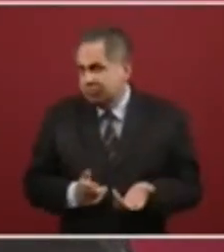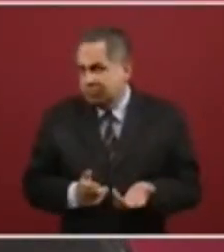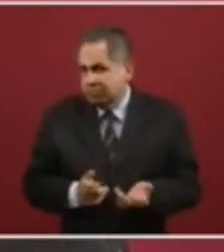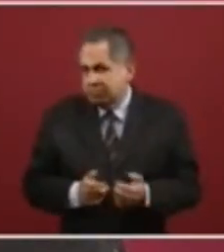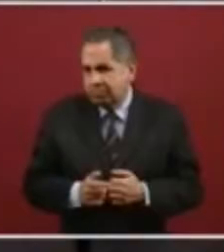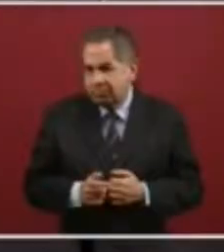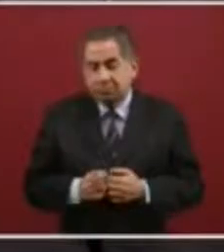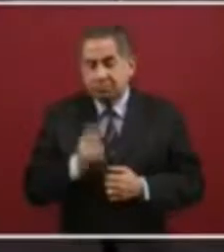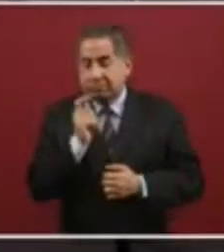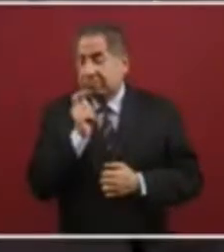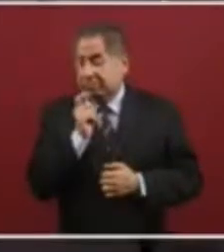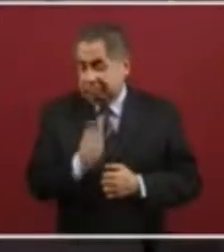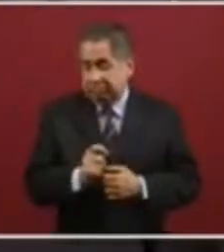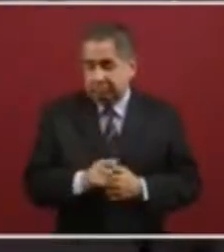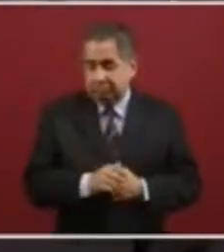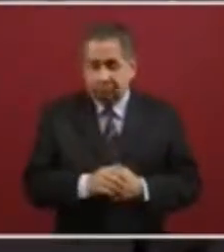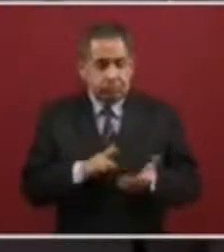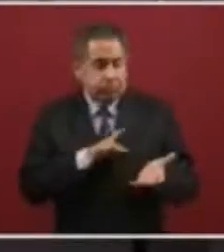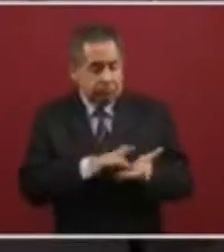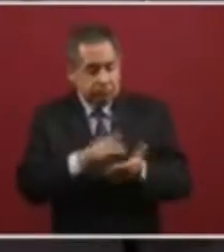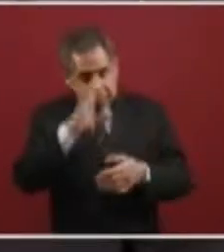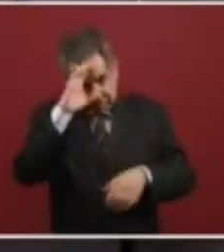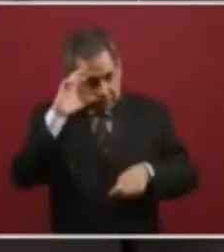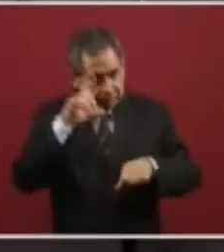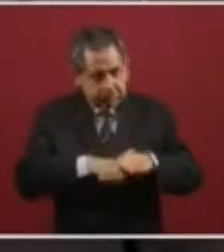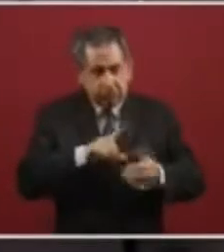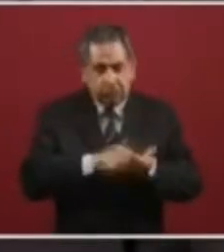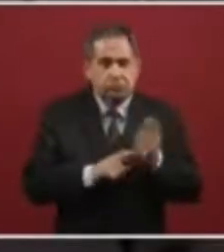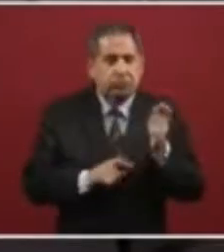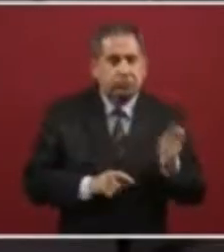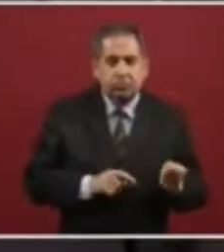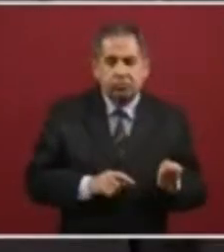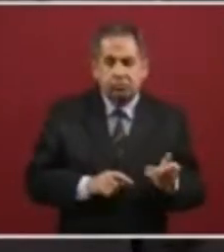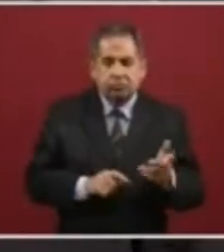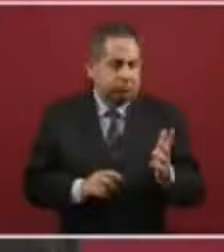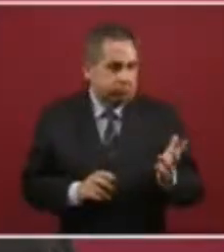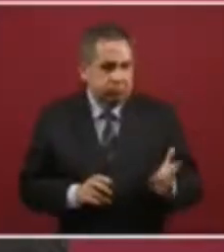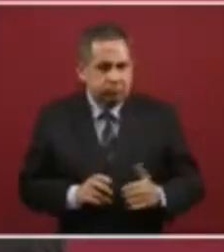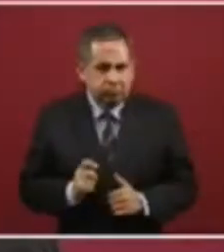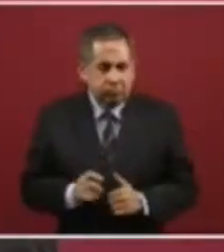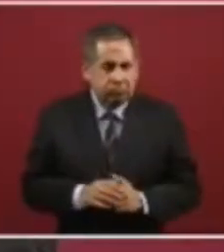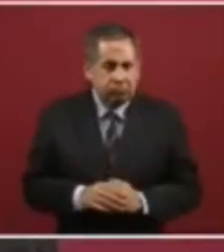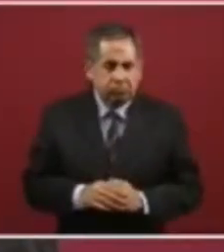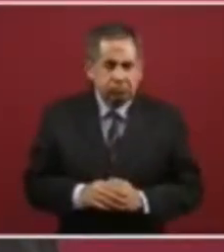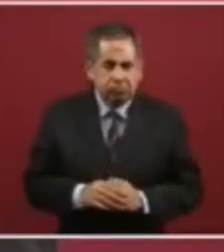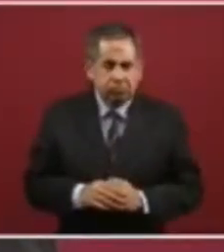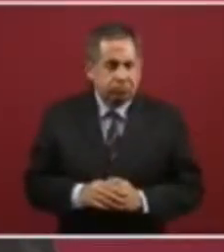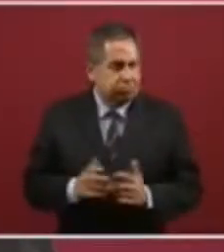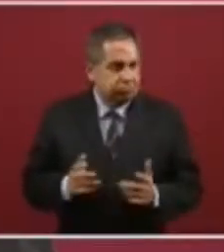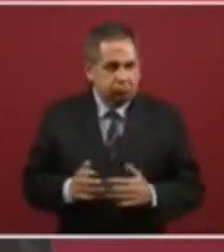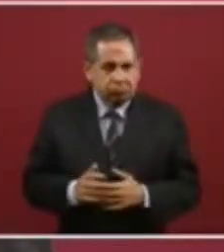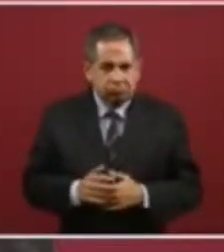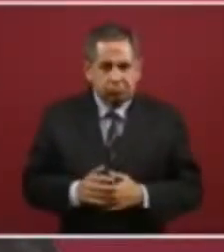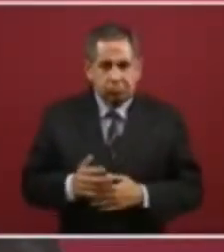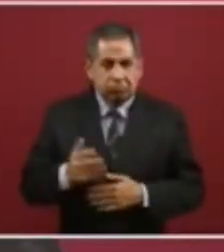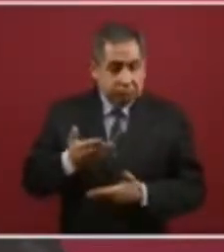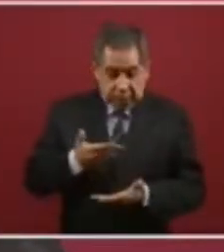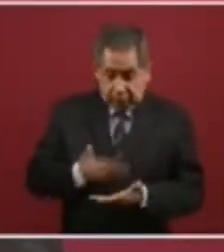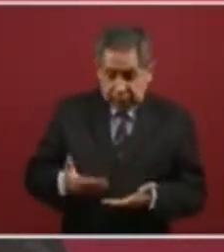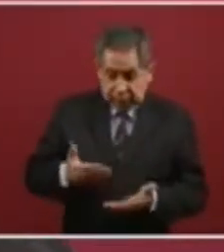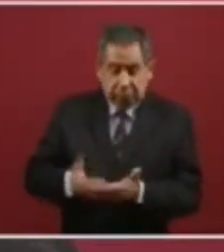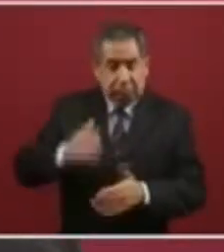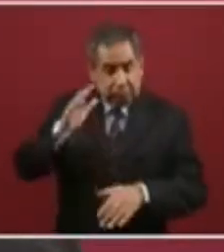porque si se trata de apoyo a la cultura, les podría decir que nunca se había apoyado tanto